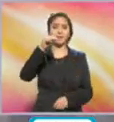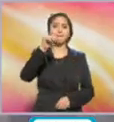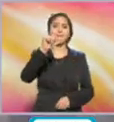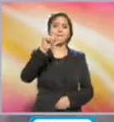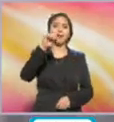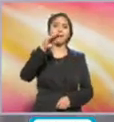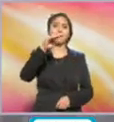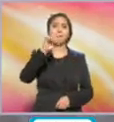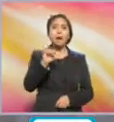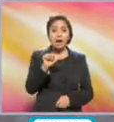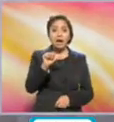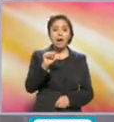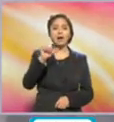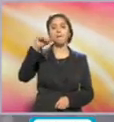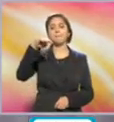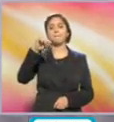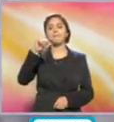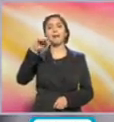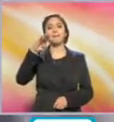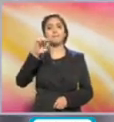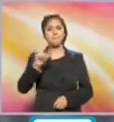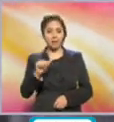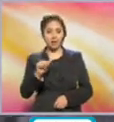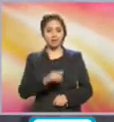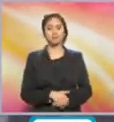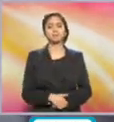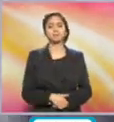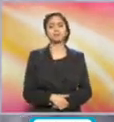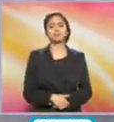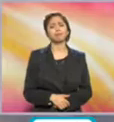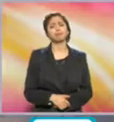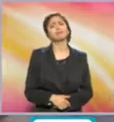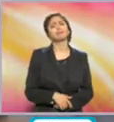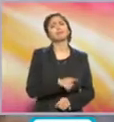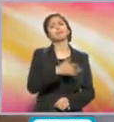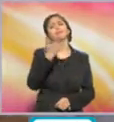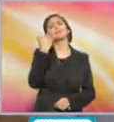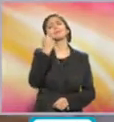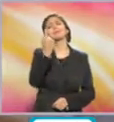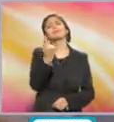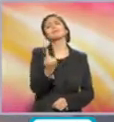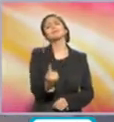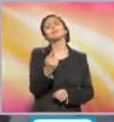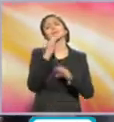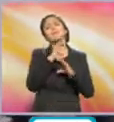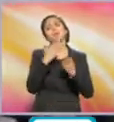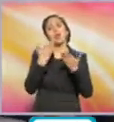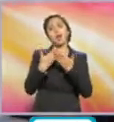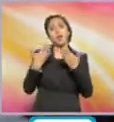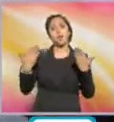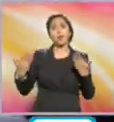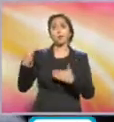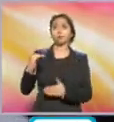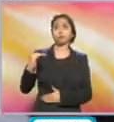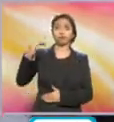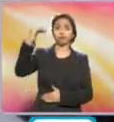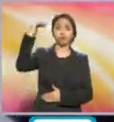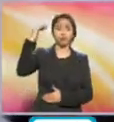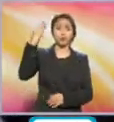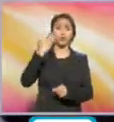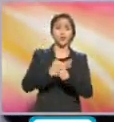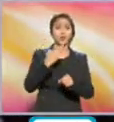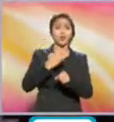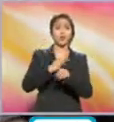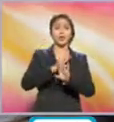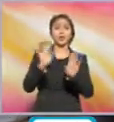Mamá. Mira, el pequeñito Luis Miguel. Sí, claro. El ¿Quién sol. lo viera ahora? Fíjate, ya, hasta peinado para Dedicándole, atrás.